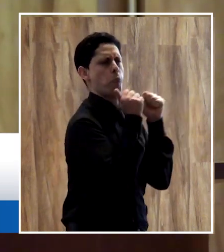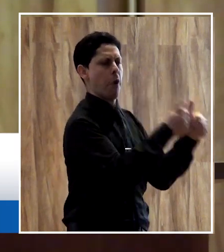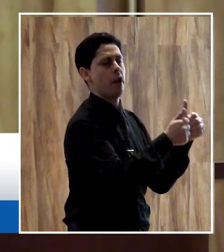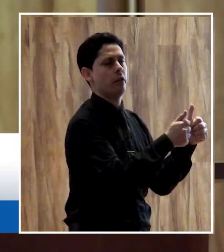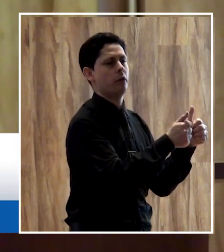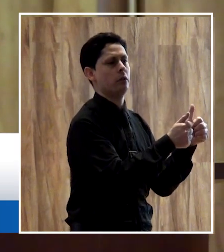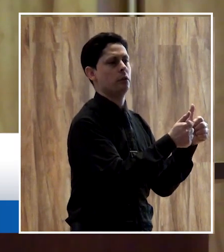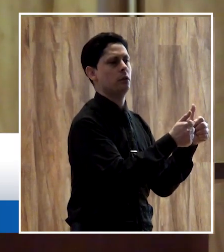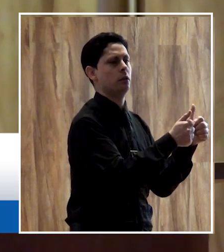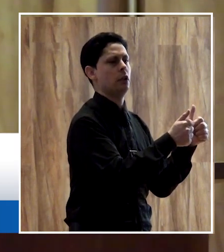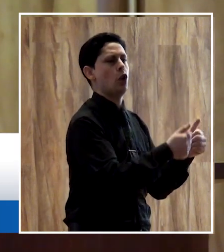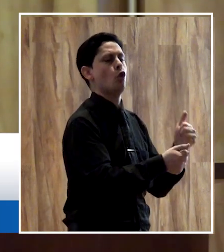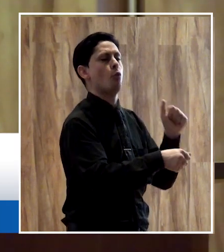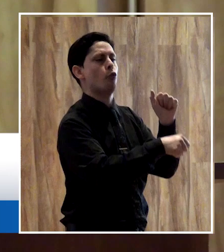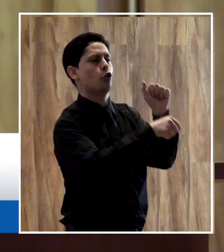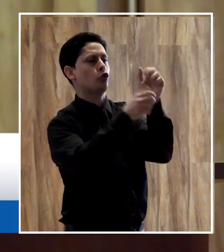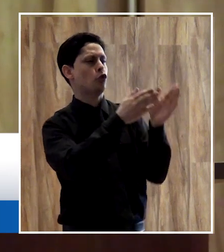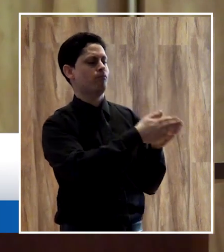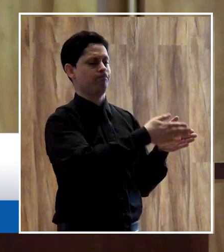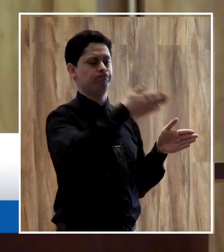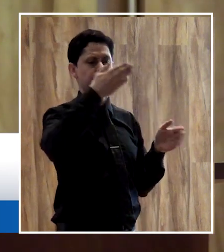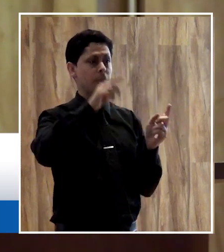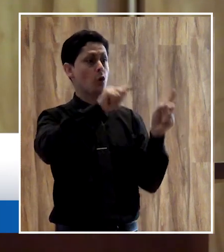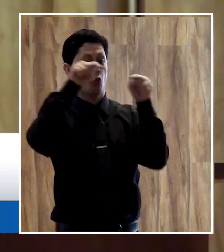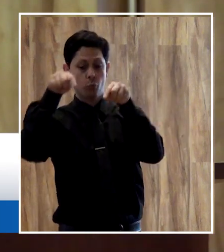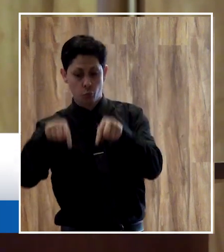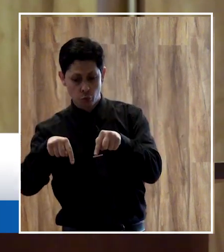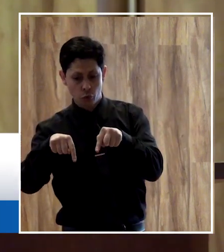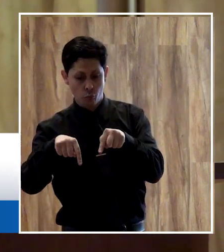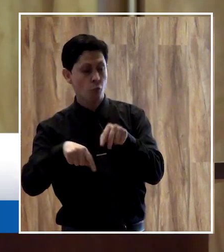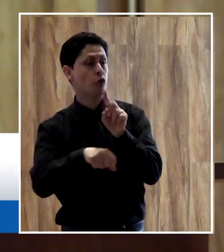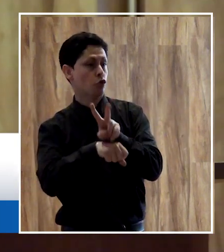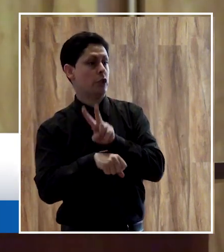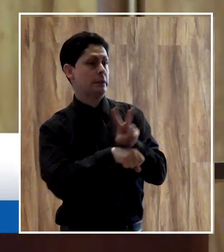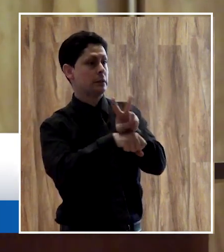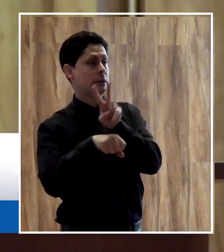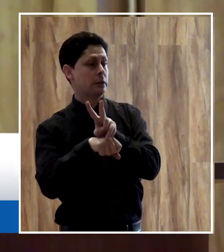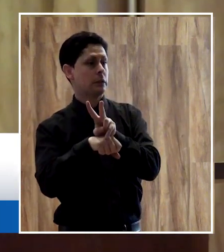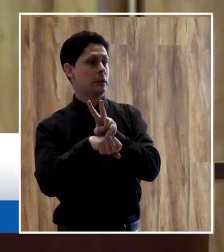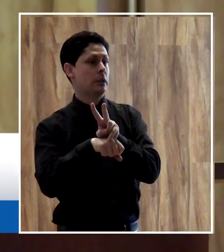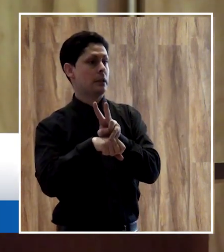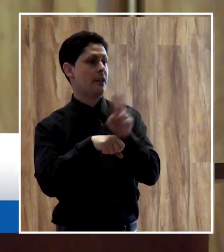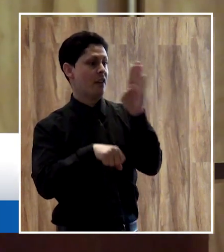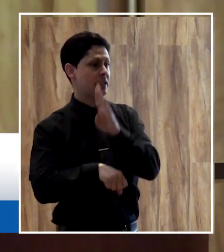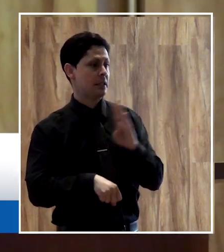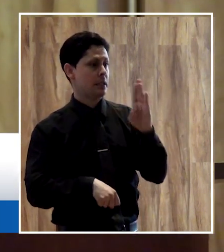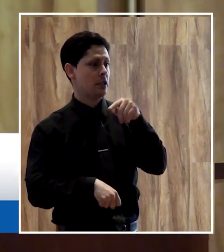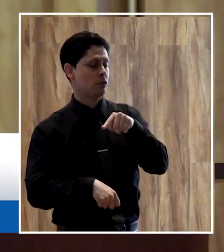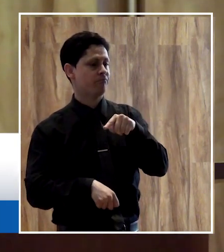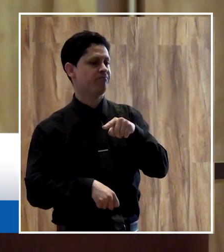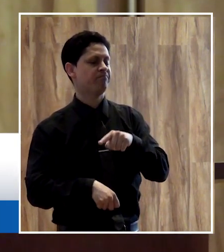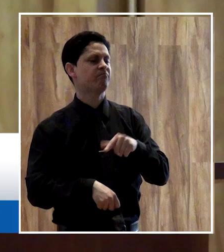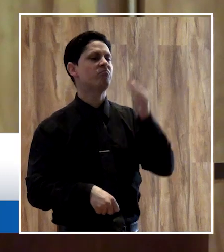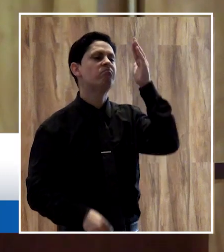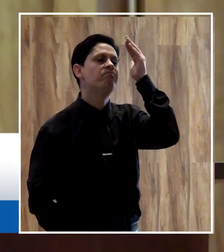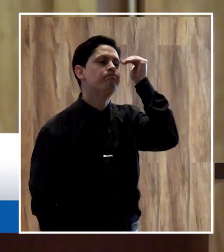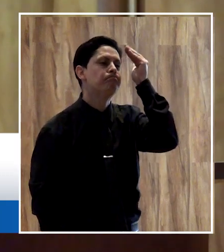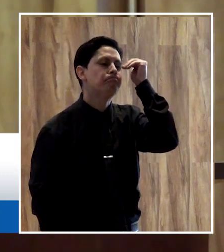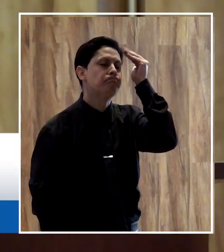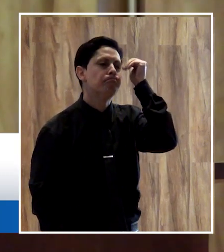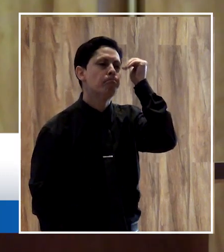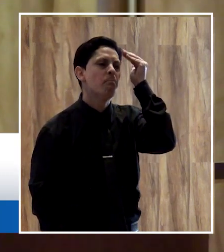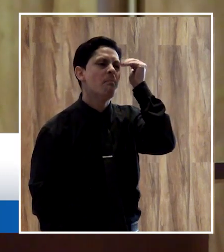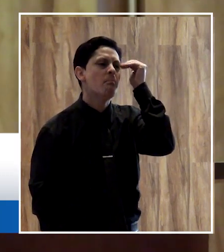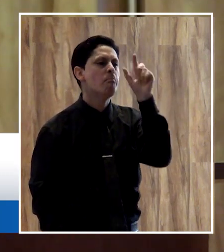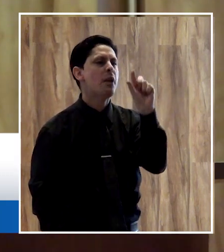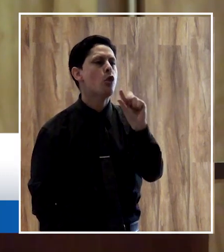profesores de educación básica de este tiempo son mediocres. Y yo quiero desmentir